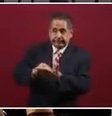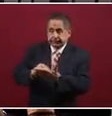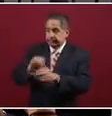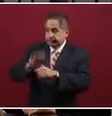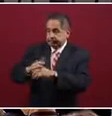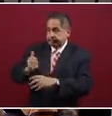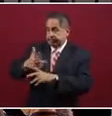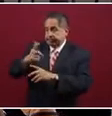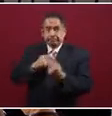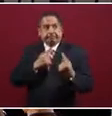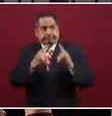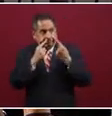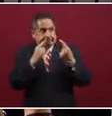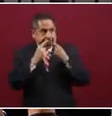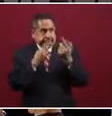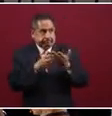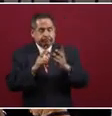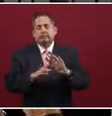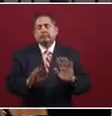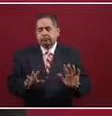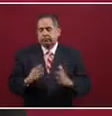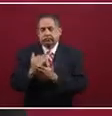discutir el tema migratorio.